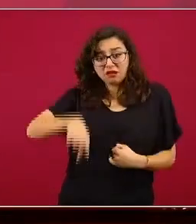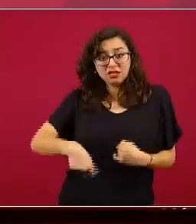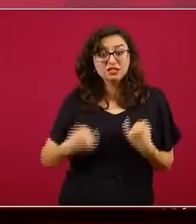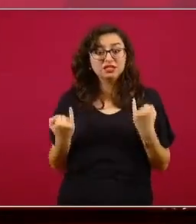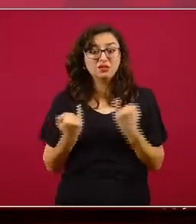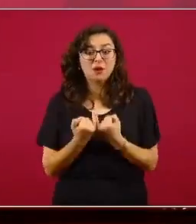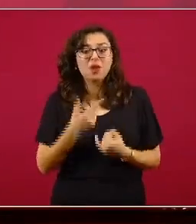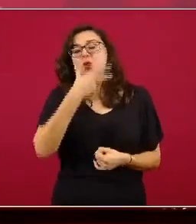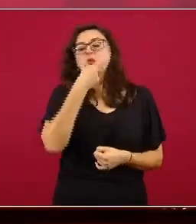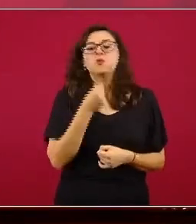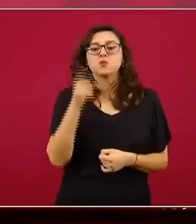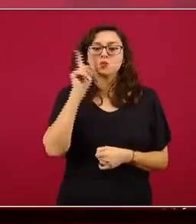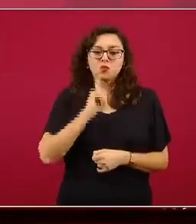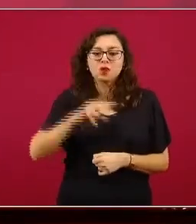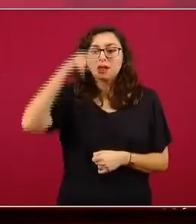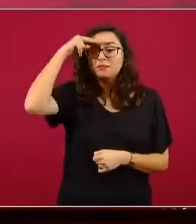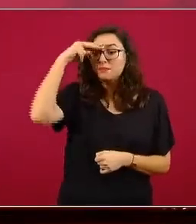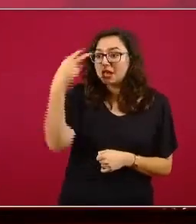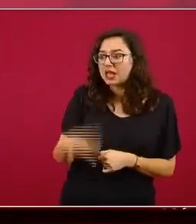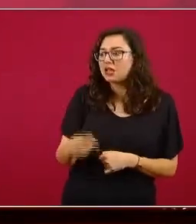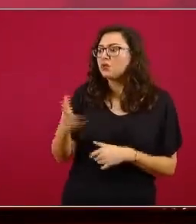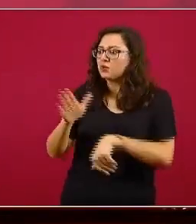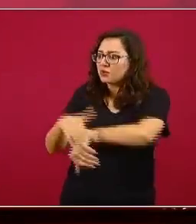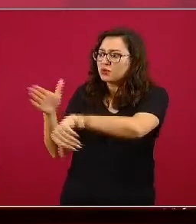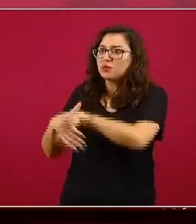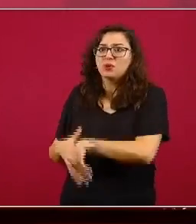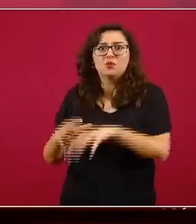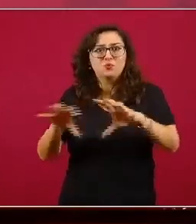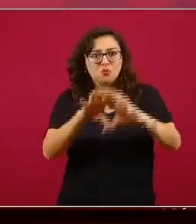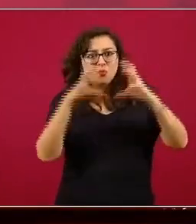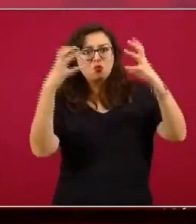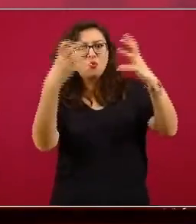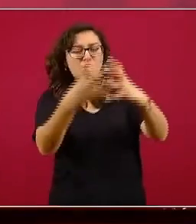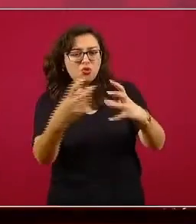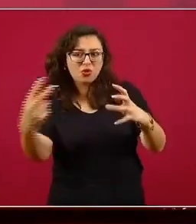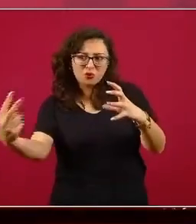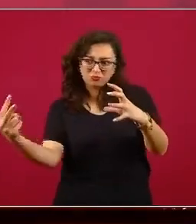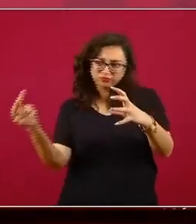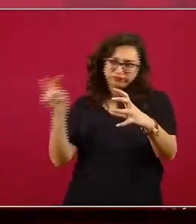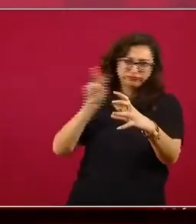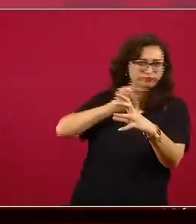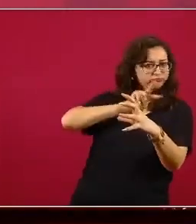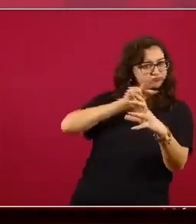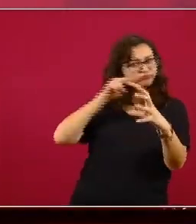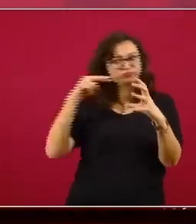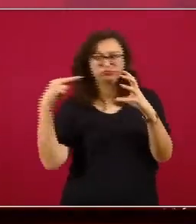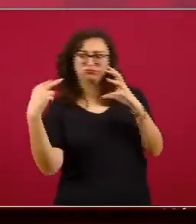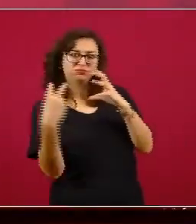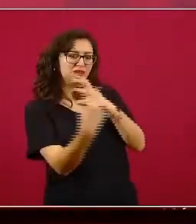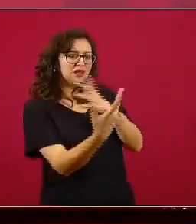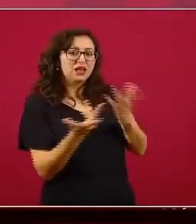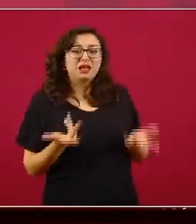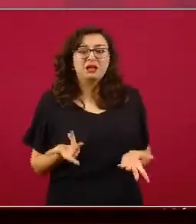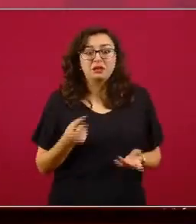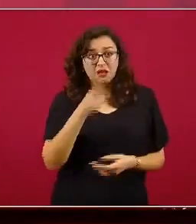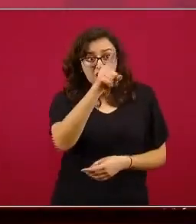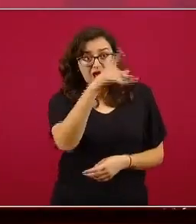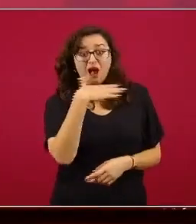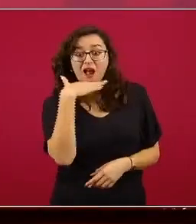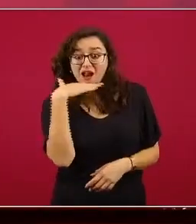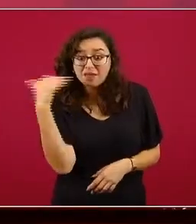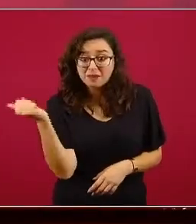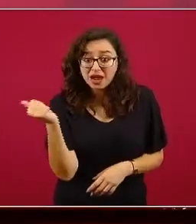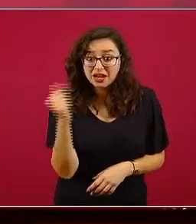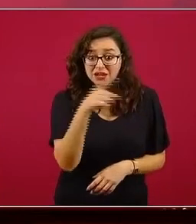Mexicanas y mexicanos, observen al mundo también. Por eso puse el ejemplo de Alemania, porque está muy fresco. La canciller